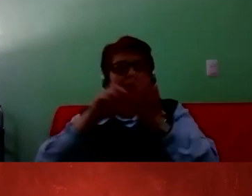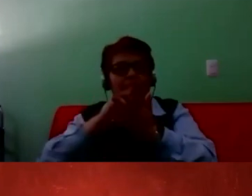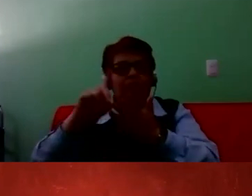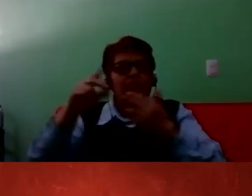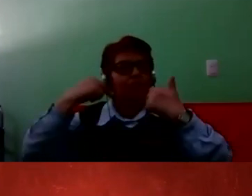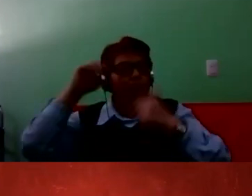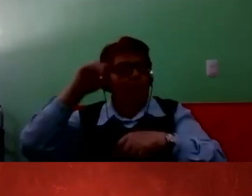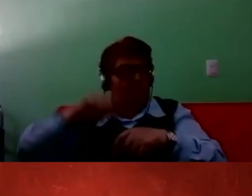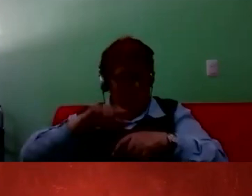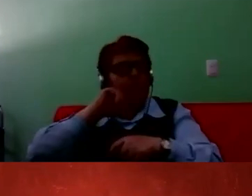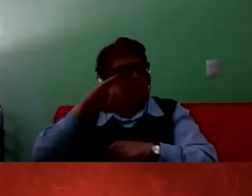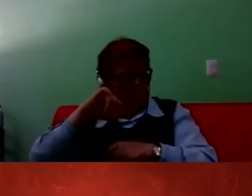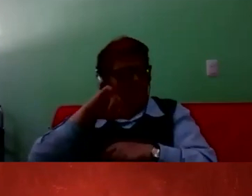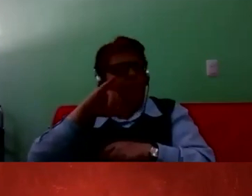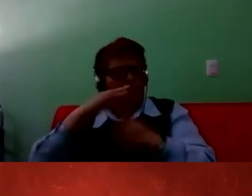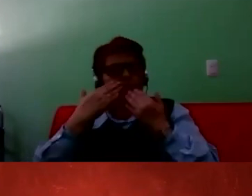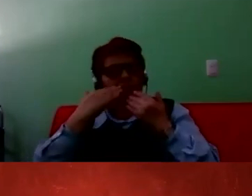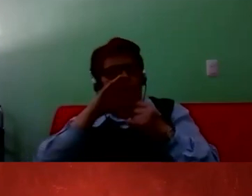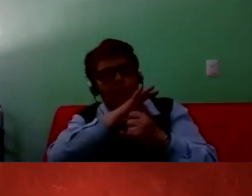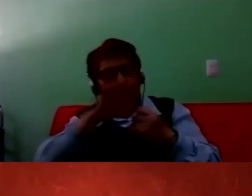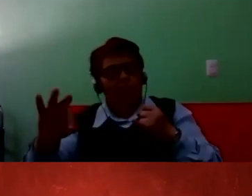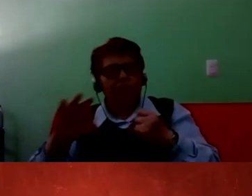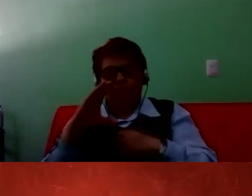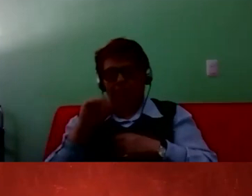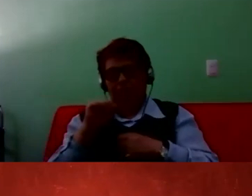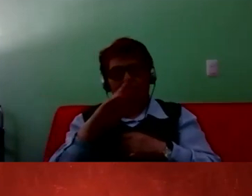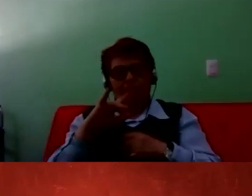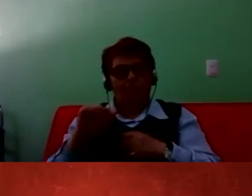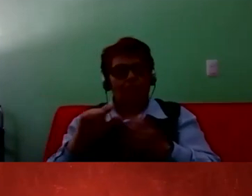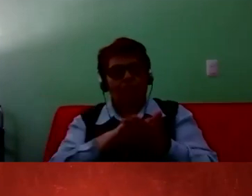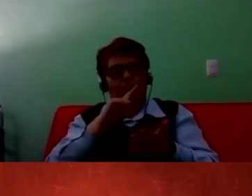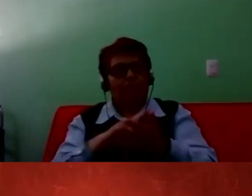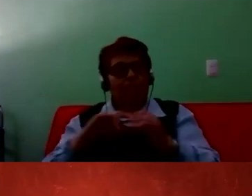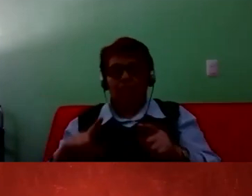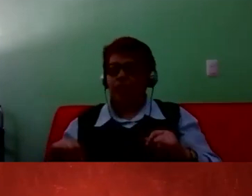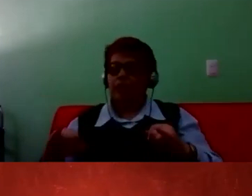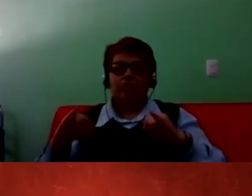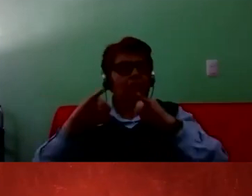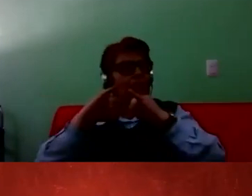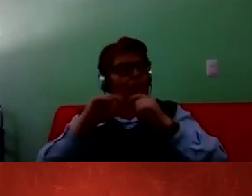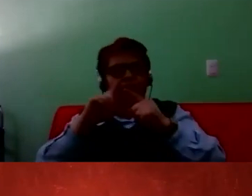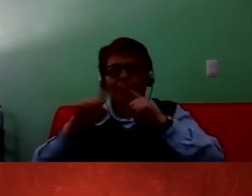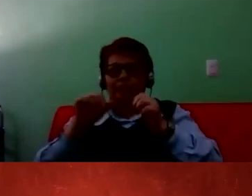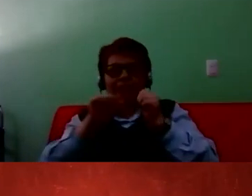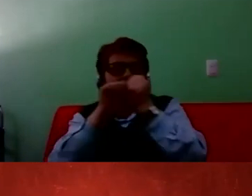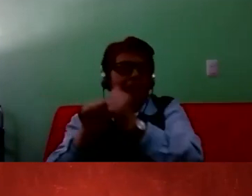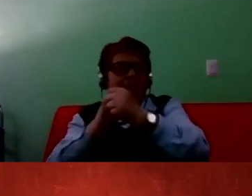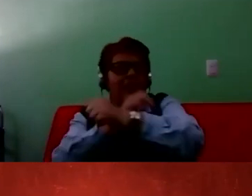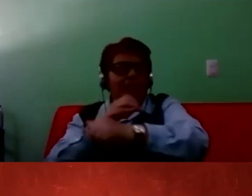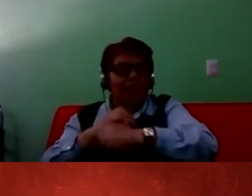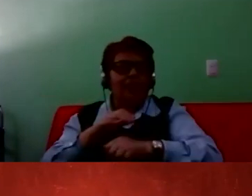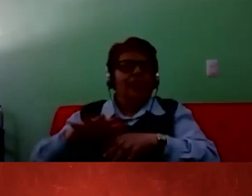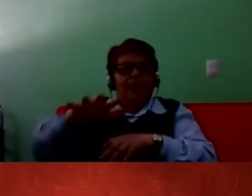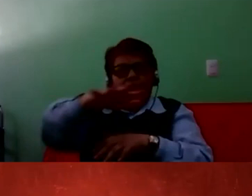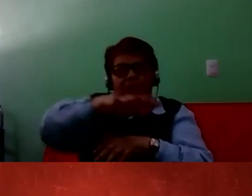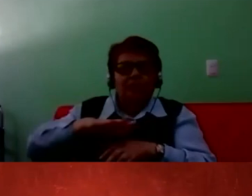Culturales sí está contemplado en el último capítulo de la ley. El instituto en todo momento acompaña a los espacios